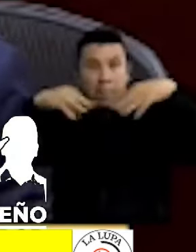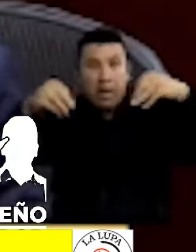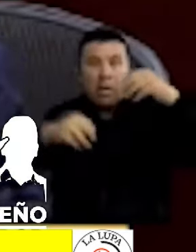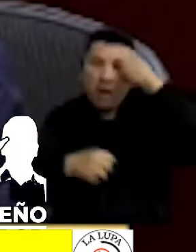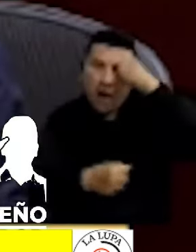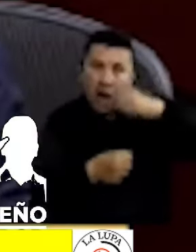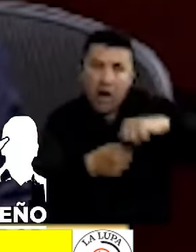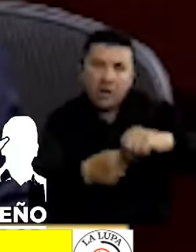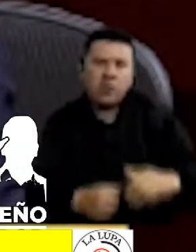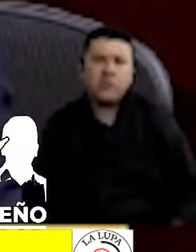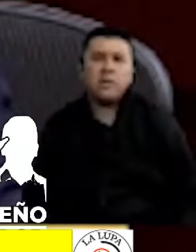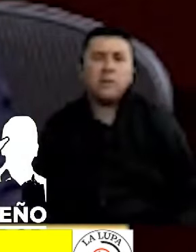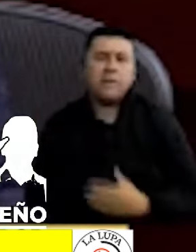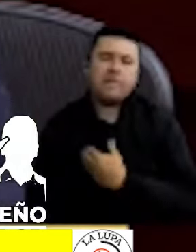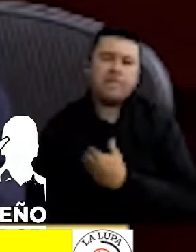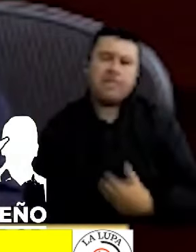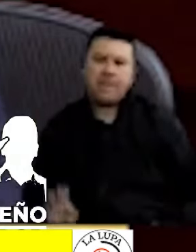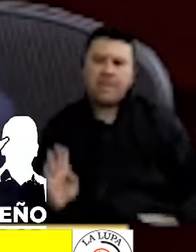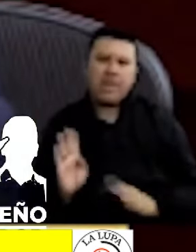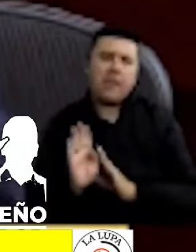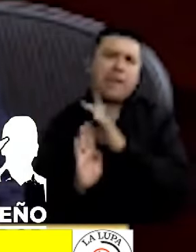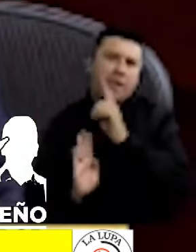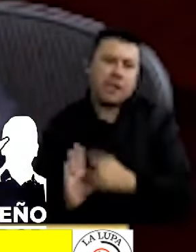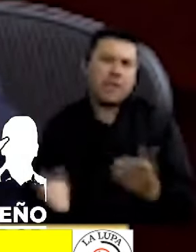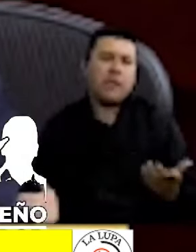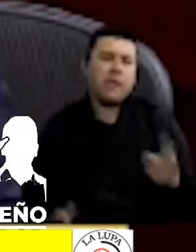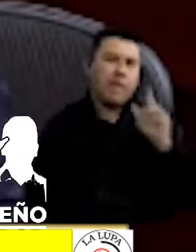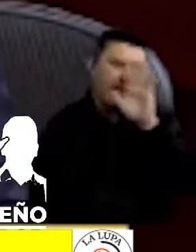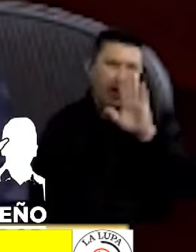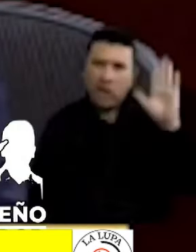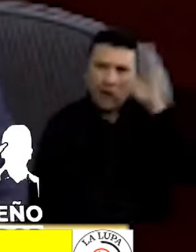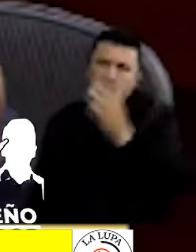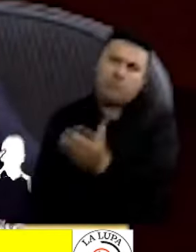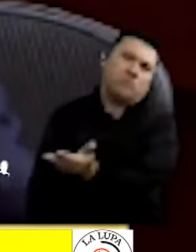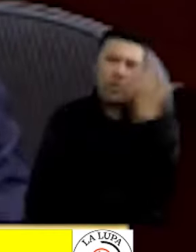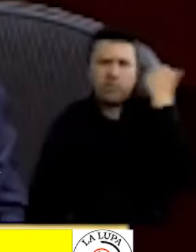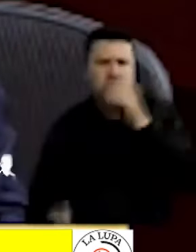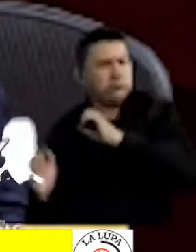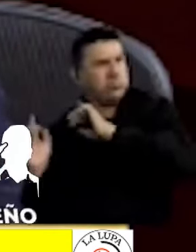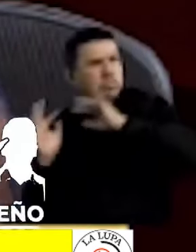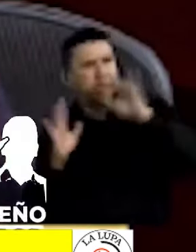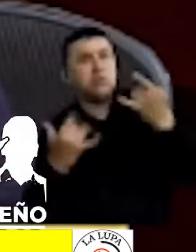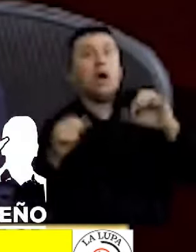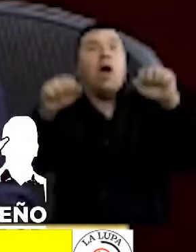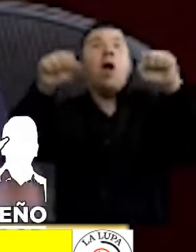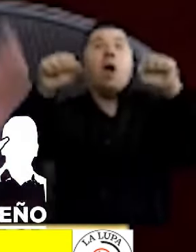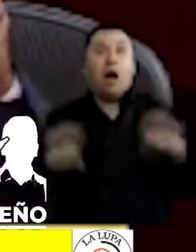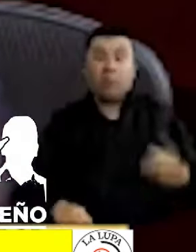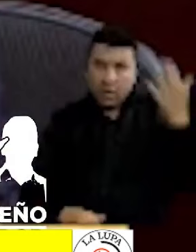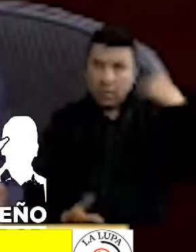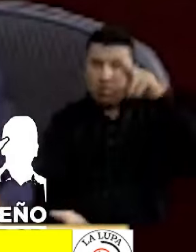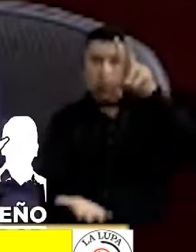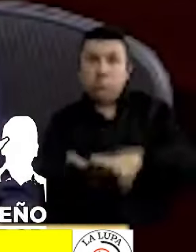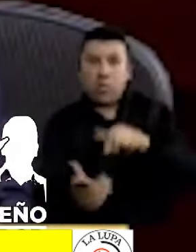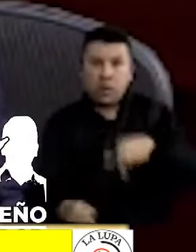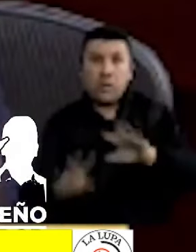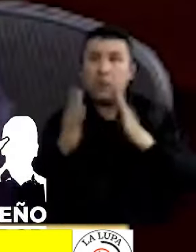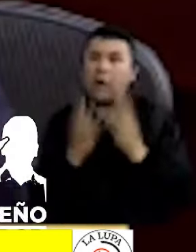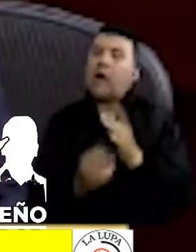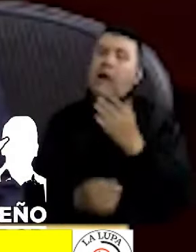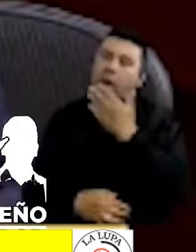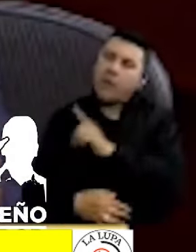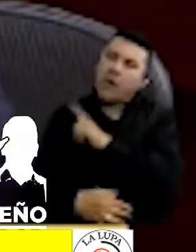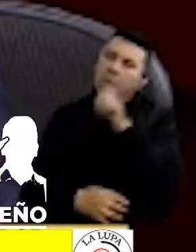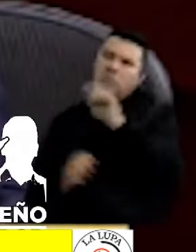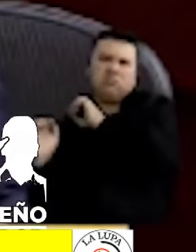Arauca. Presidente, vamos al departamento de Arauca como lo aprobó este Congreso.